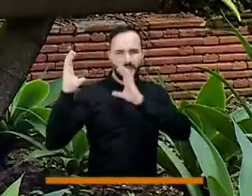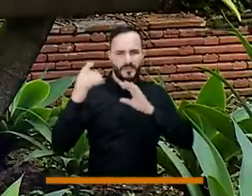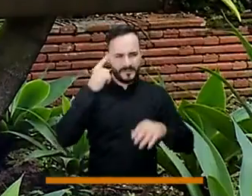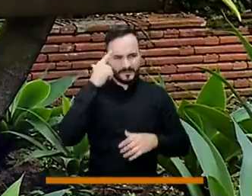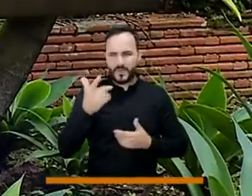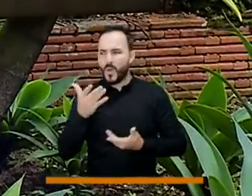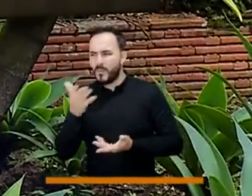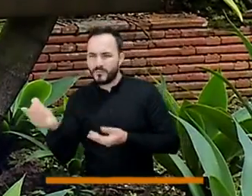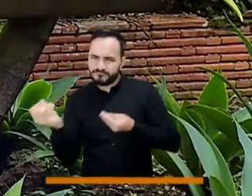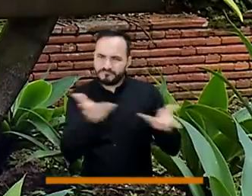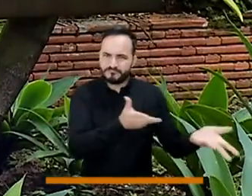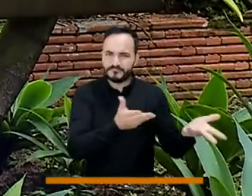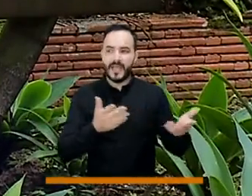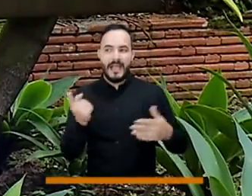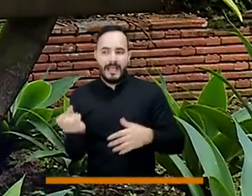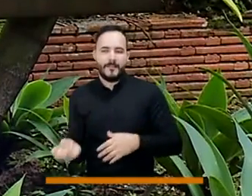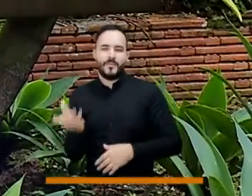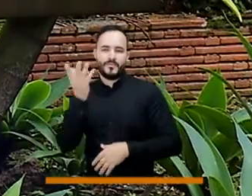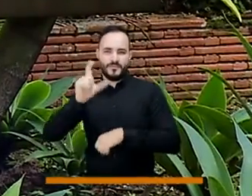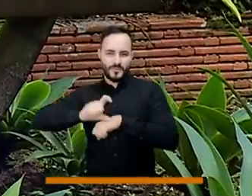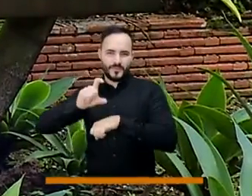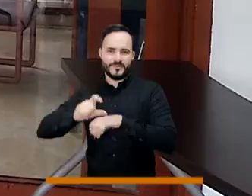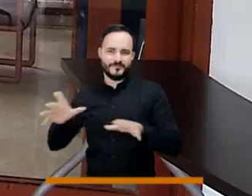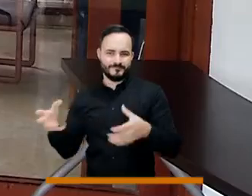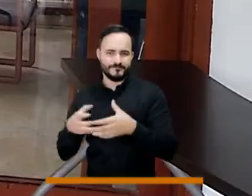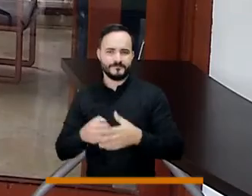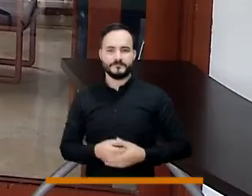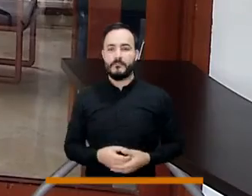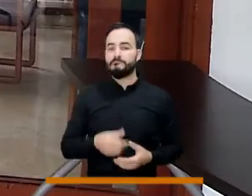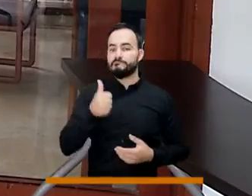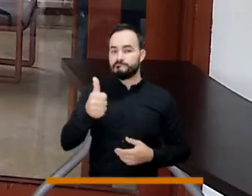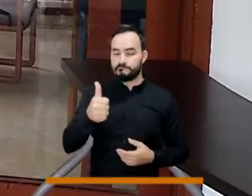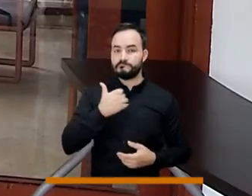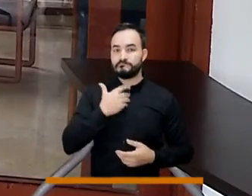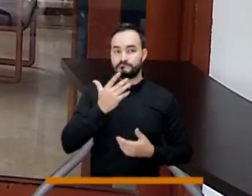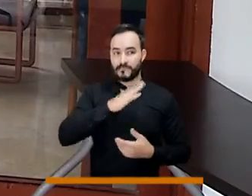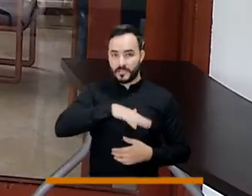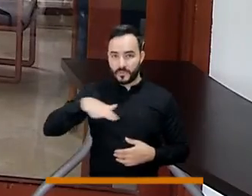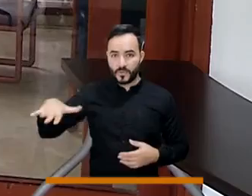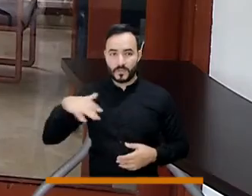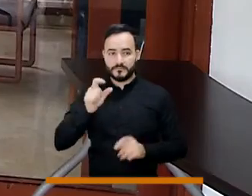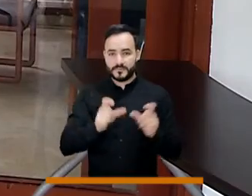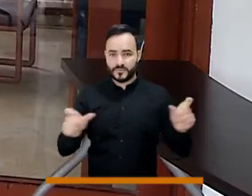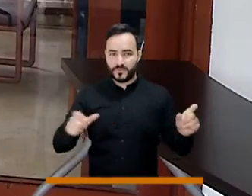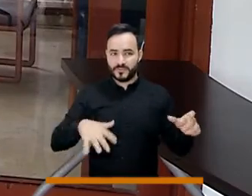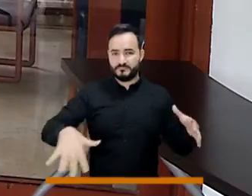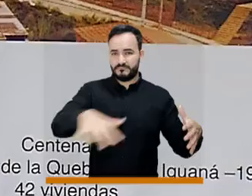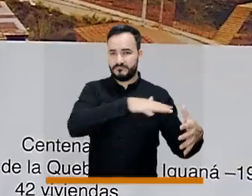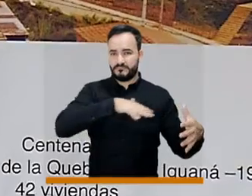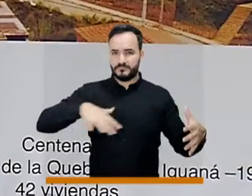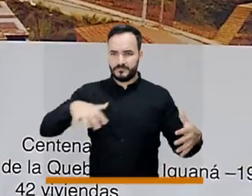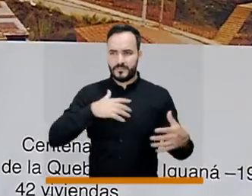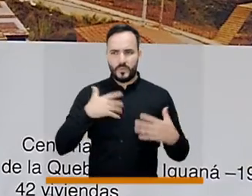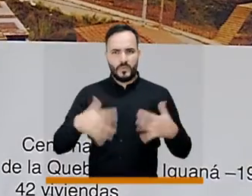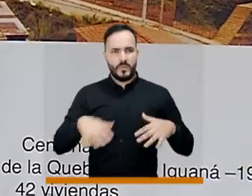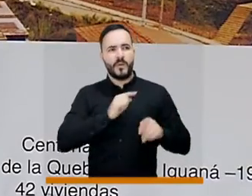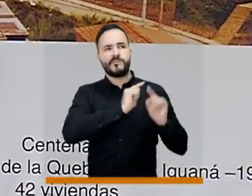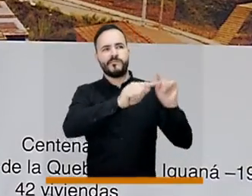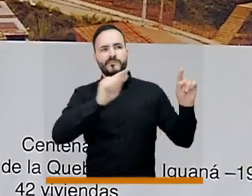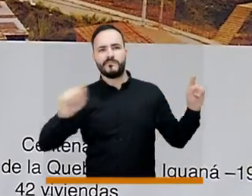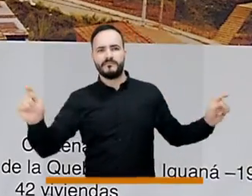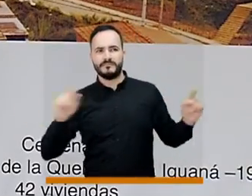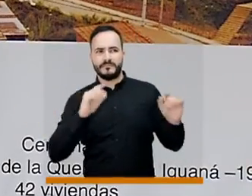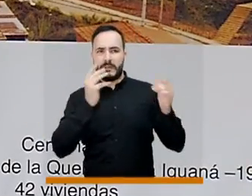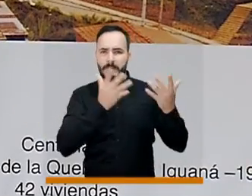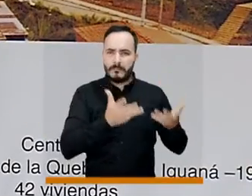Popayán. Gracias a esa idea inicial, los antioqueños y Antioquia ha estado presente, como dice el nombre